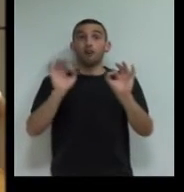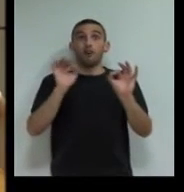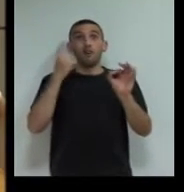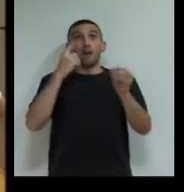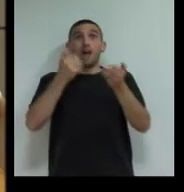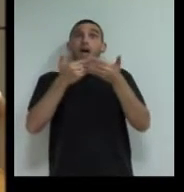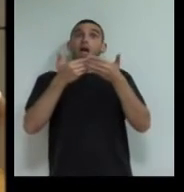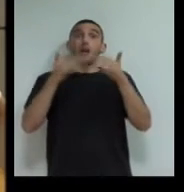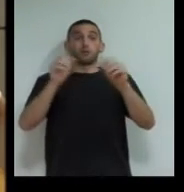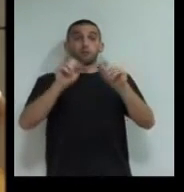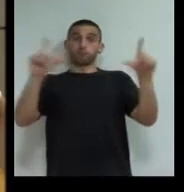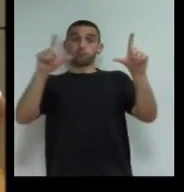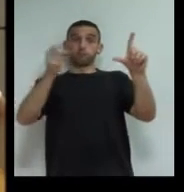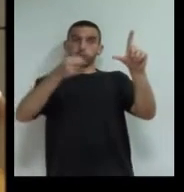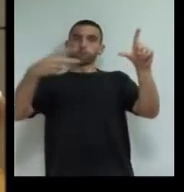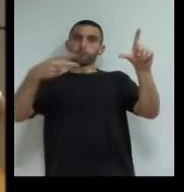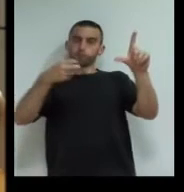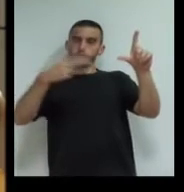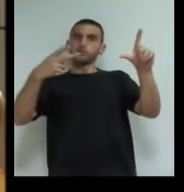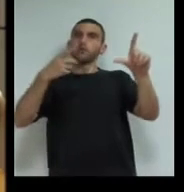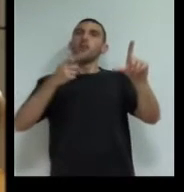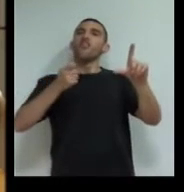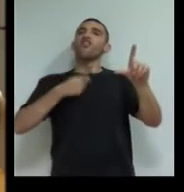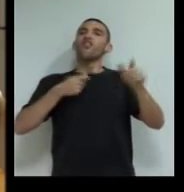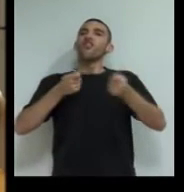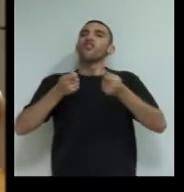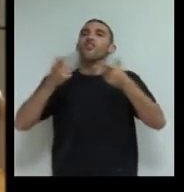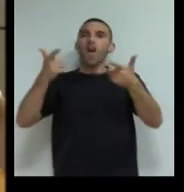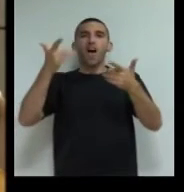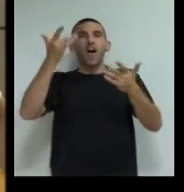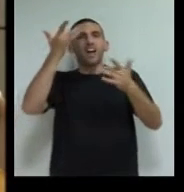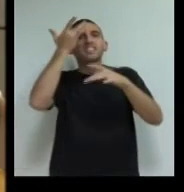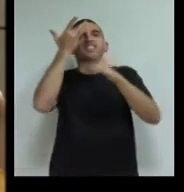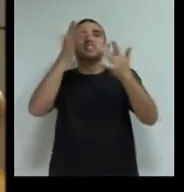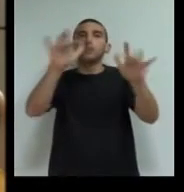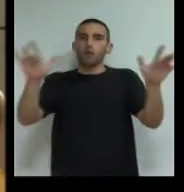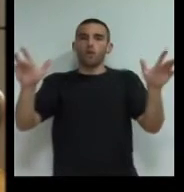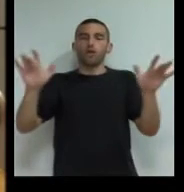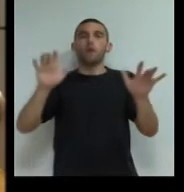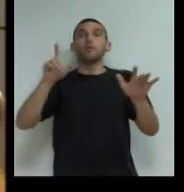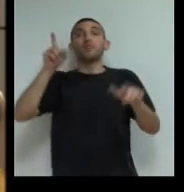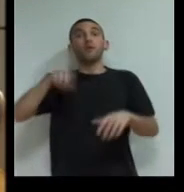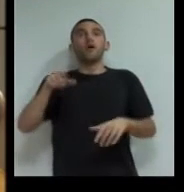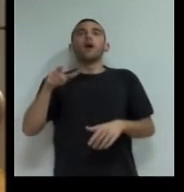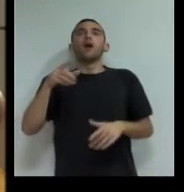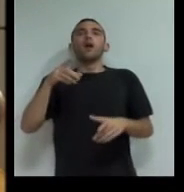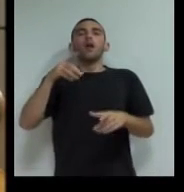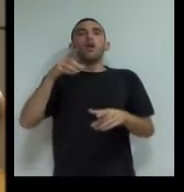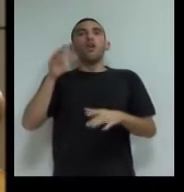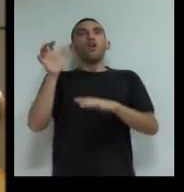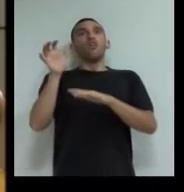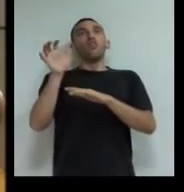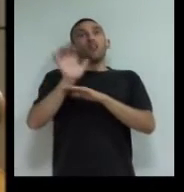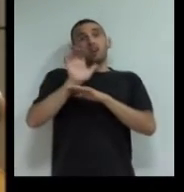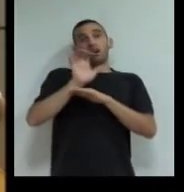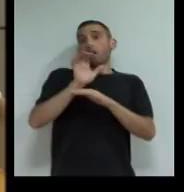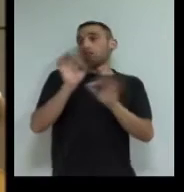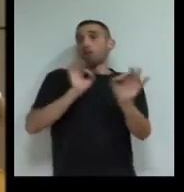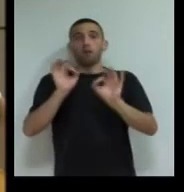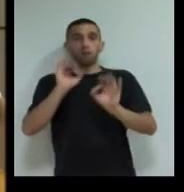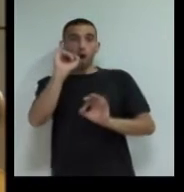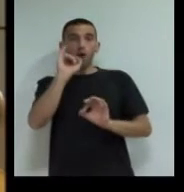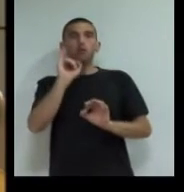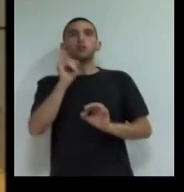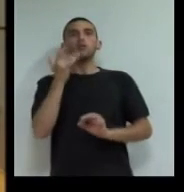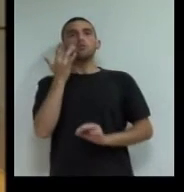abierto, la verdad es que esto colabora a sensibilizar, es verdad. Sí, pero también hay puristas como en el cine, que ellos quieren. Pero sin embargo, la ópera